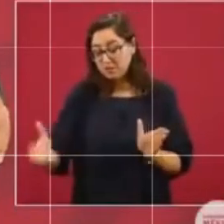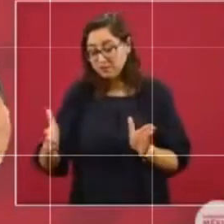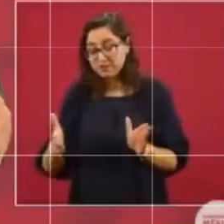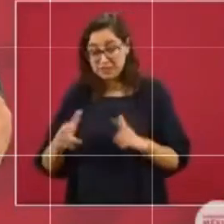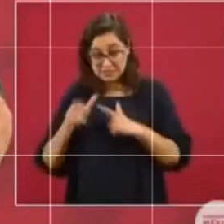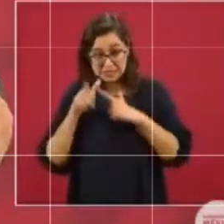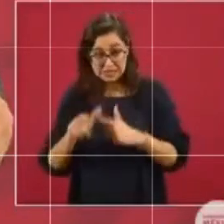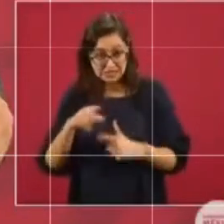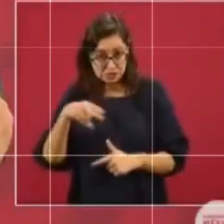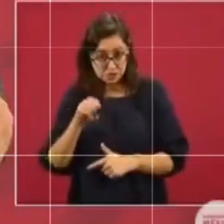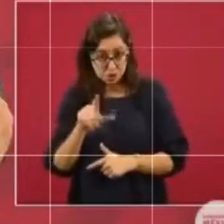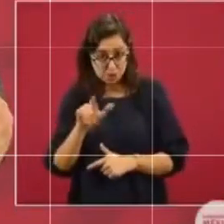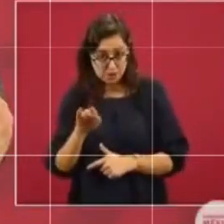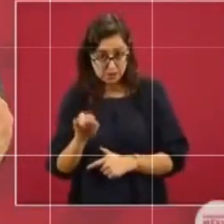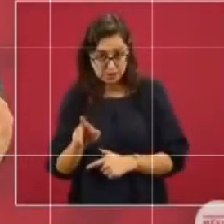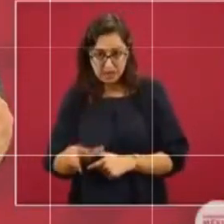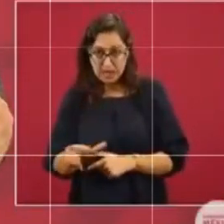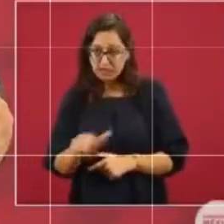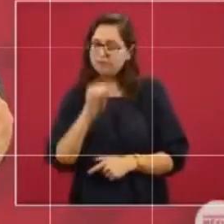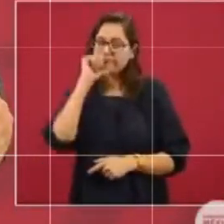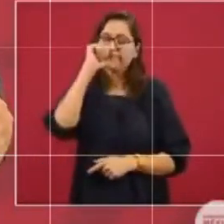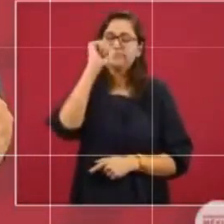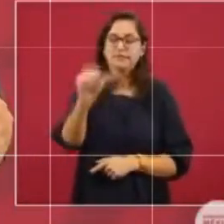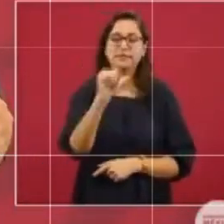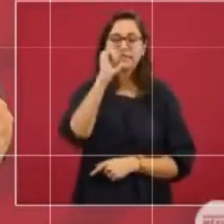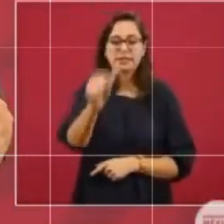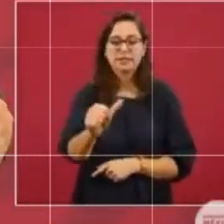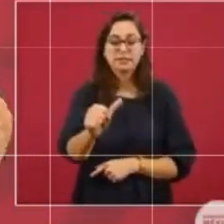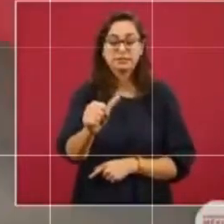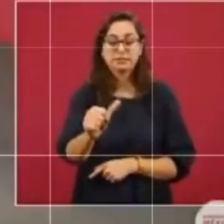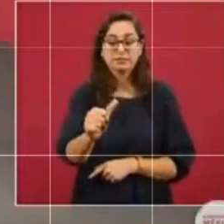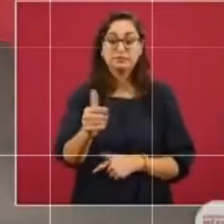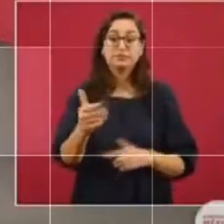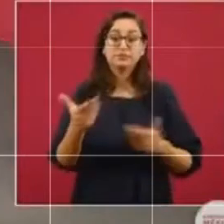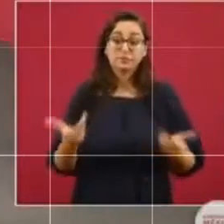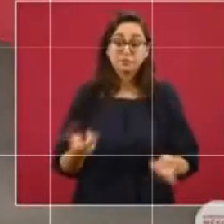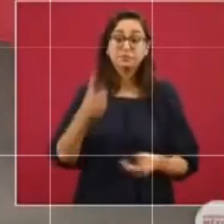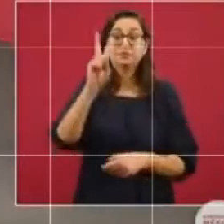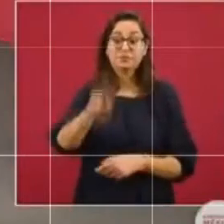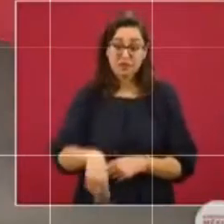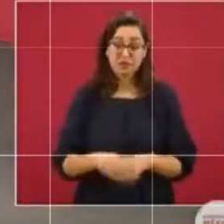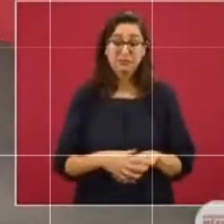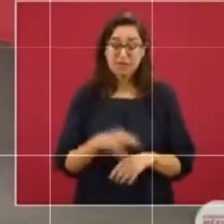neoliberal en el país, que es sinónimo en efecto de saqueo.